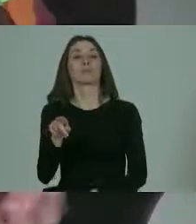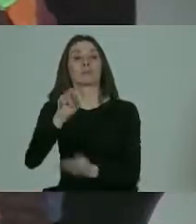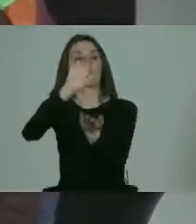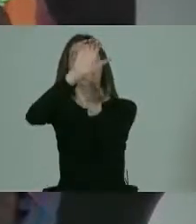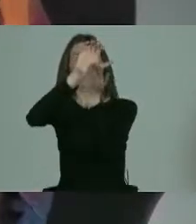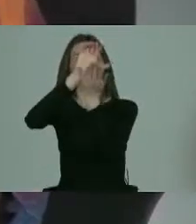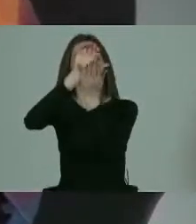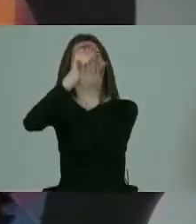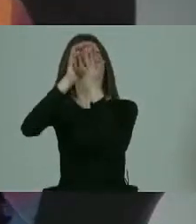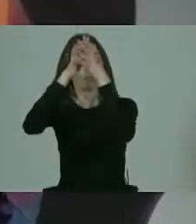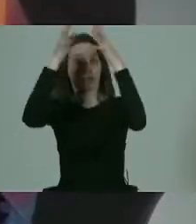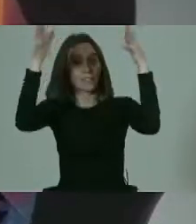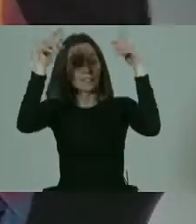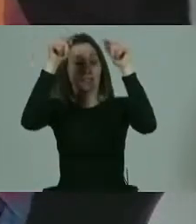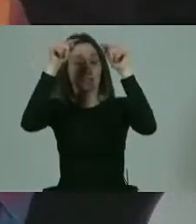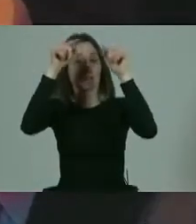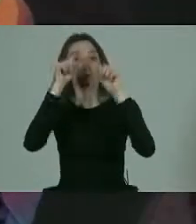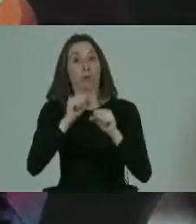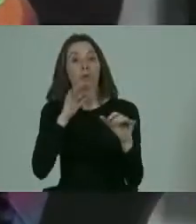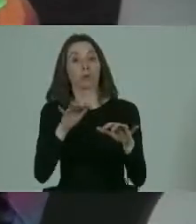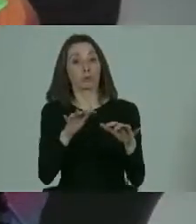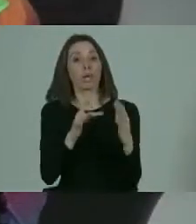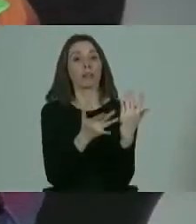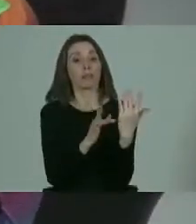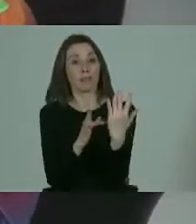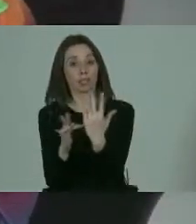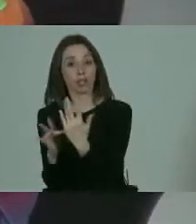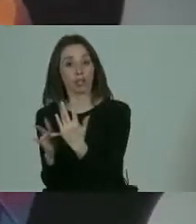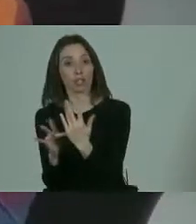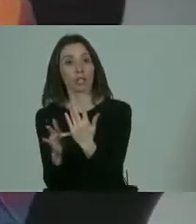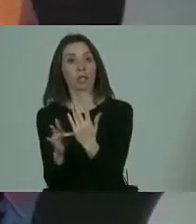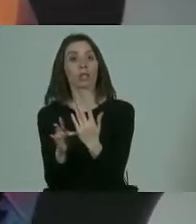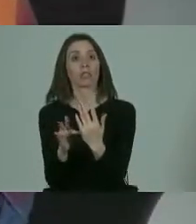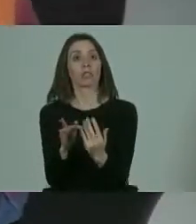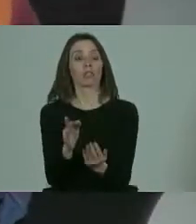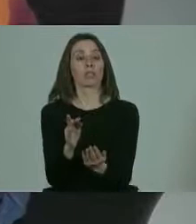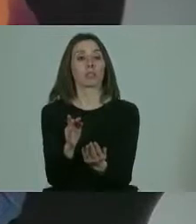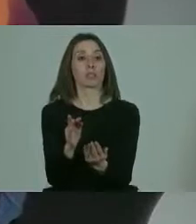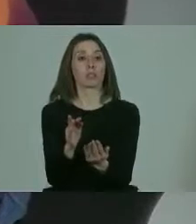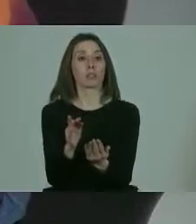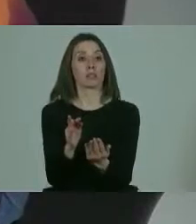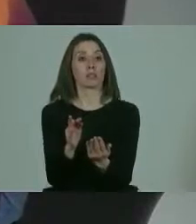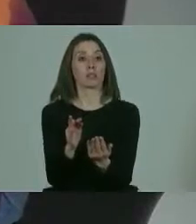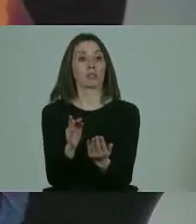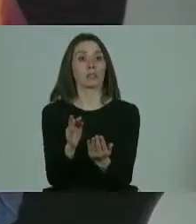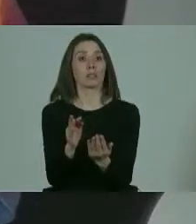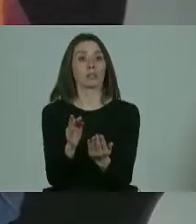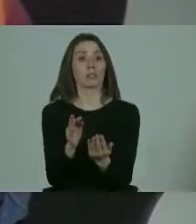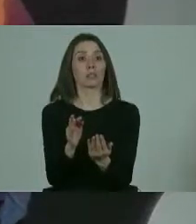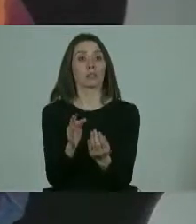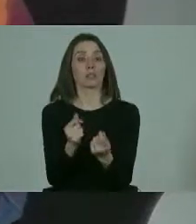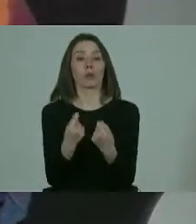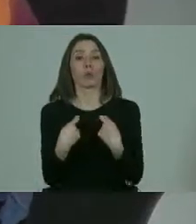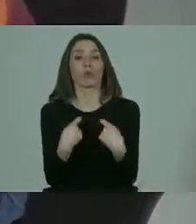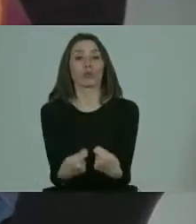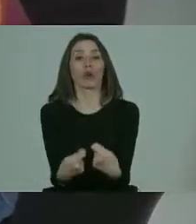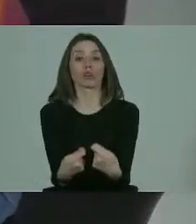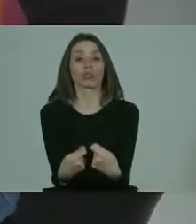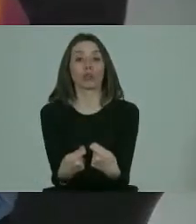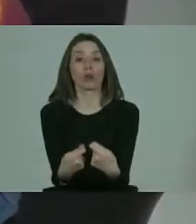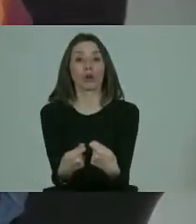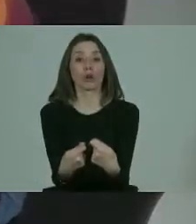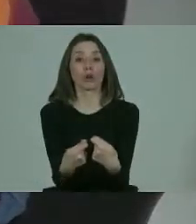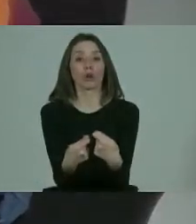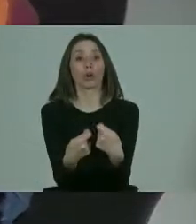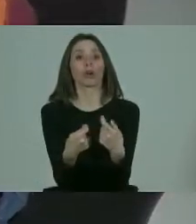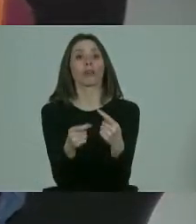macro puede utilizar muchas tecnologías puede y debería que quienes dicen chicas también que tienen es un costo entonces tal vez